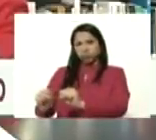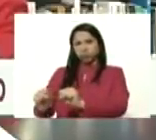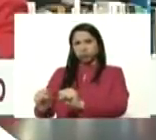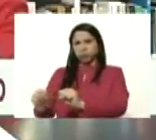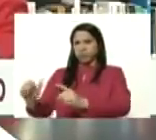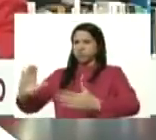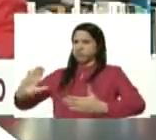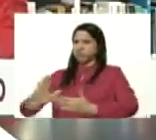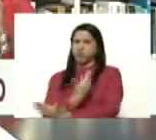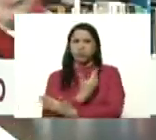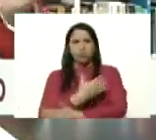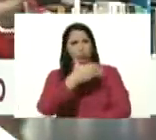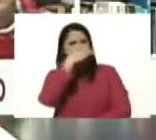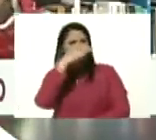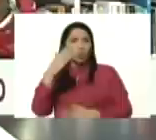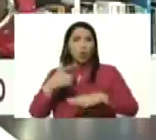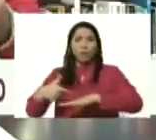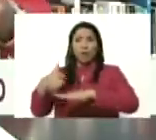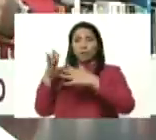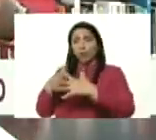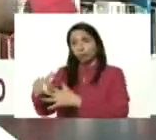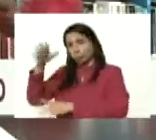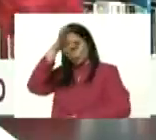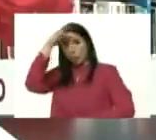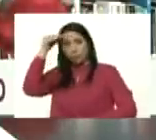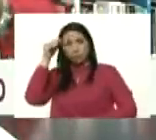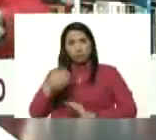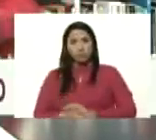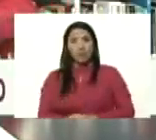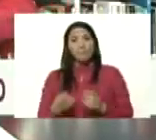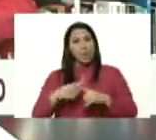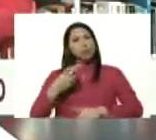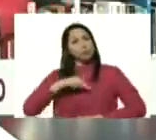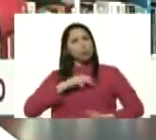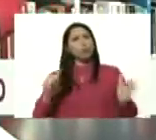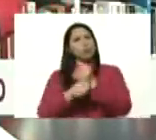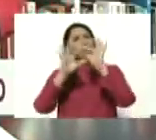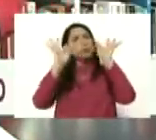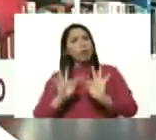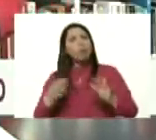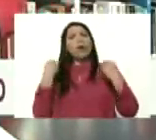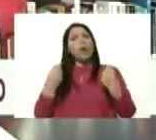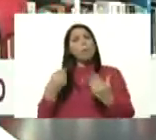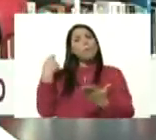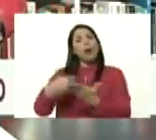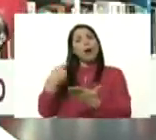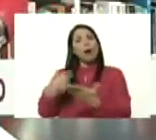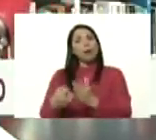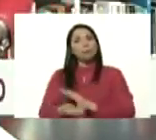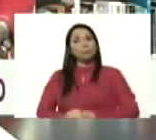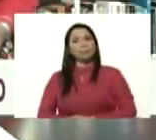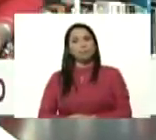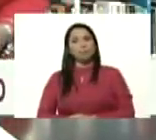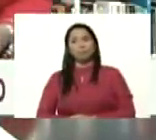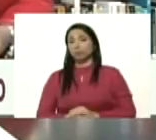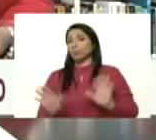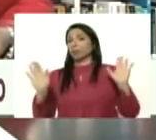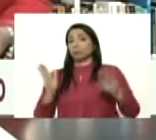rapaz criminal del gobierno de Donald Trump. Pero conseguiremos formas de pagar, prepago,